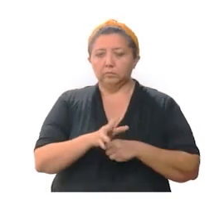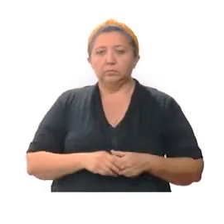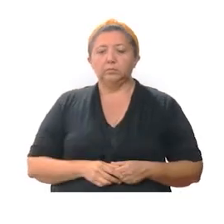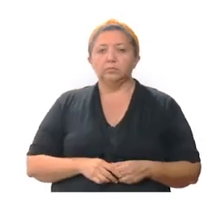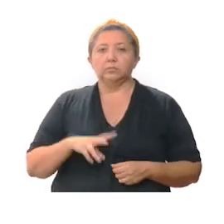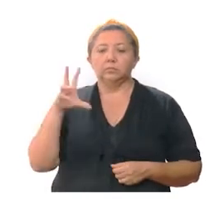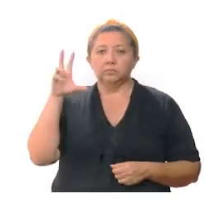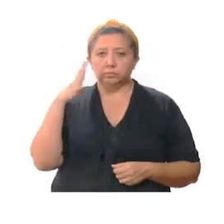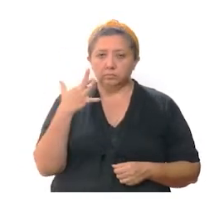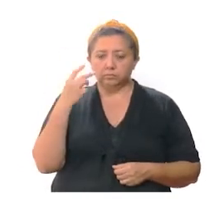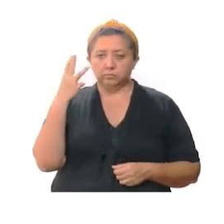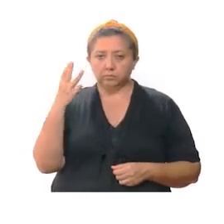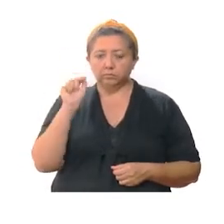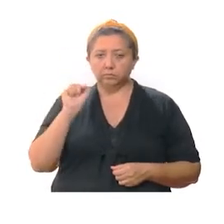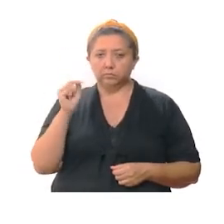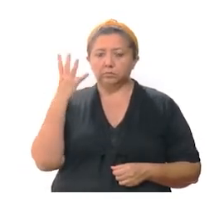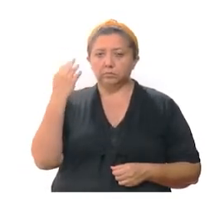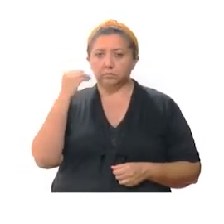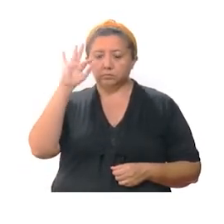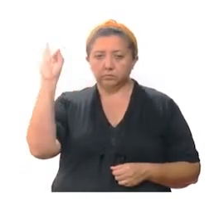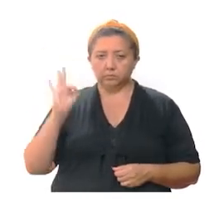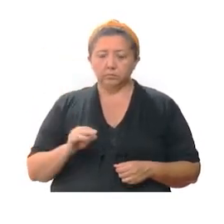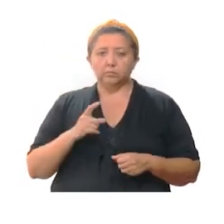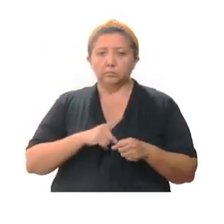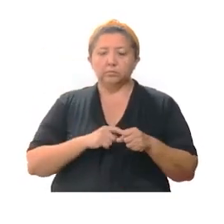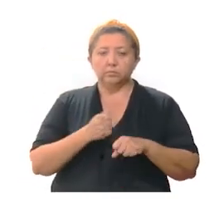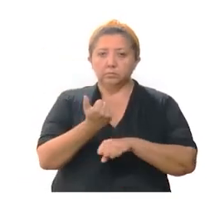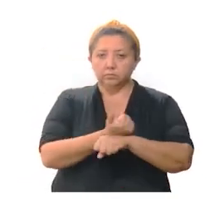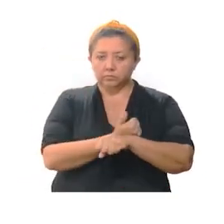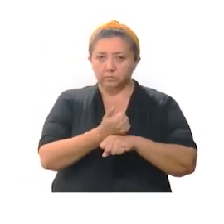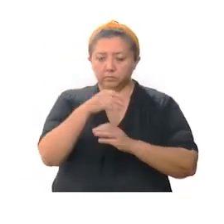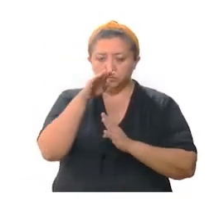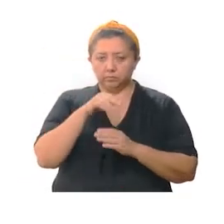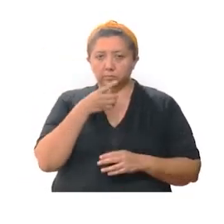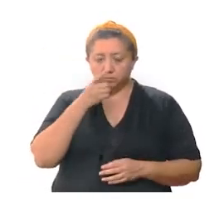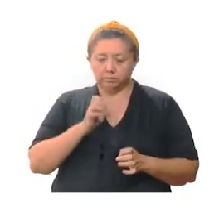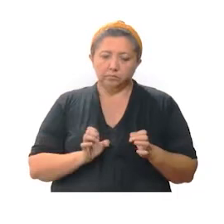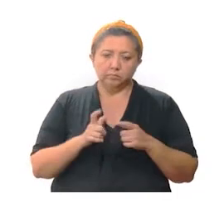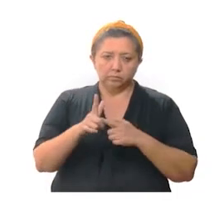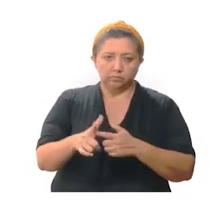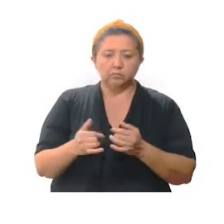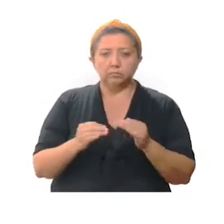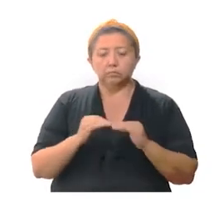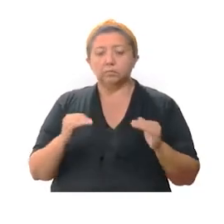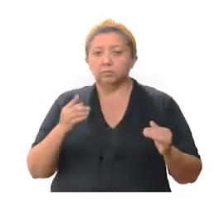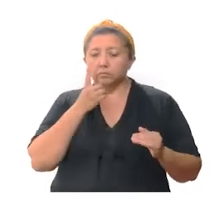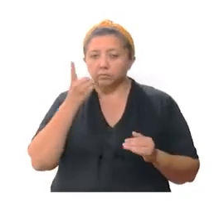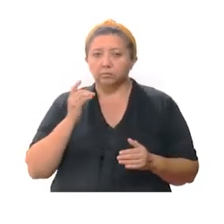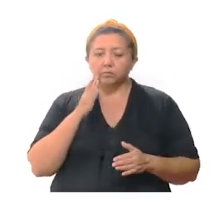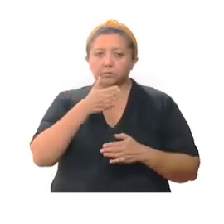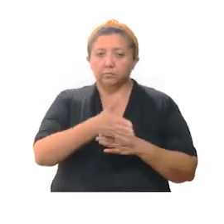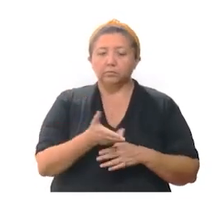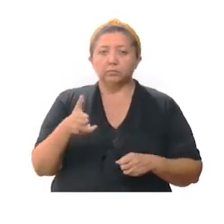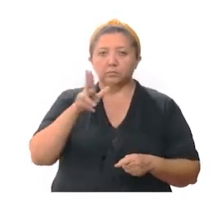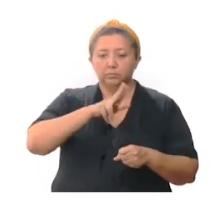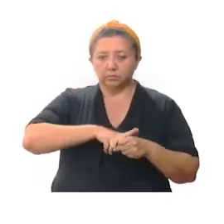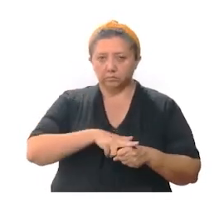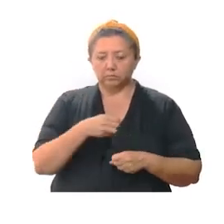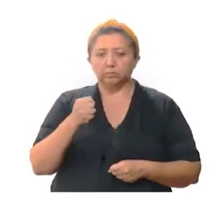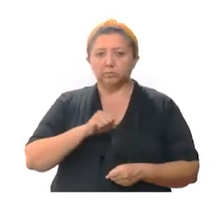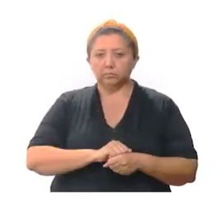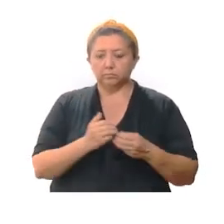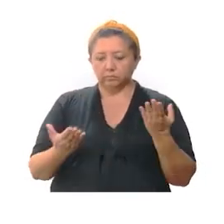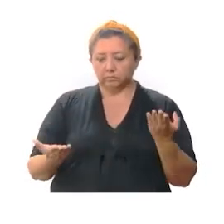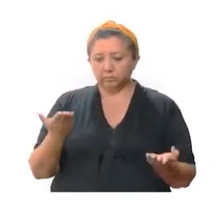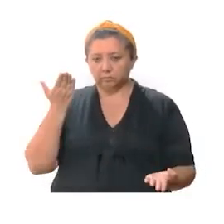COVID es del 53,9%, está en color amarillo y estable. El incremento en admisiones hospitalarias de la